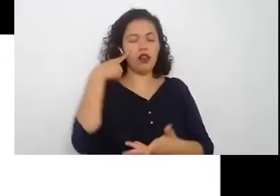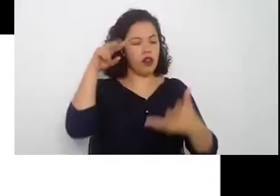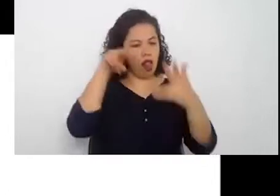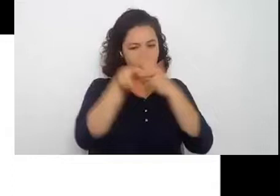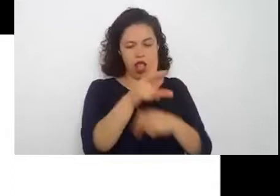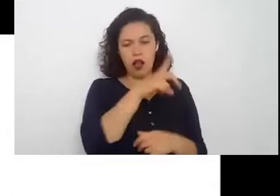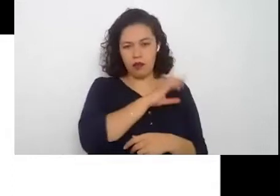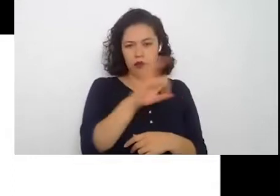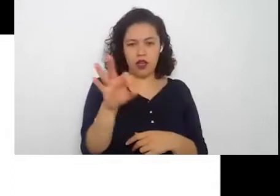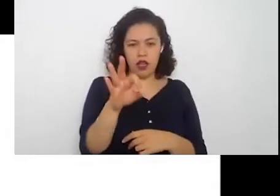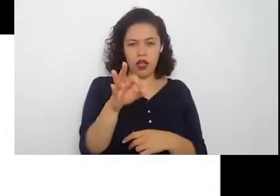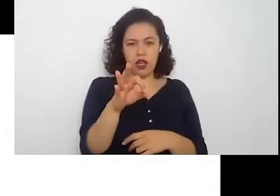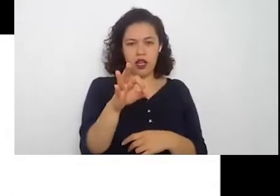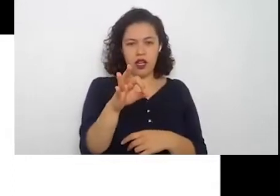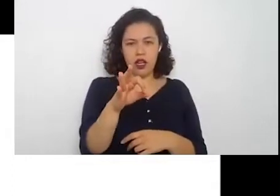y no nos